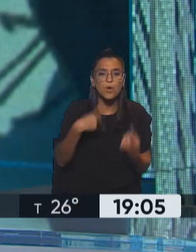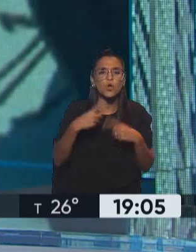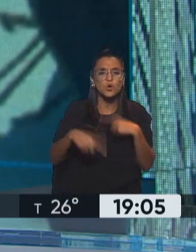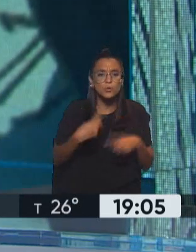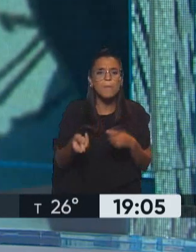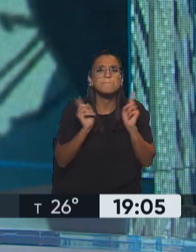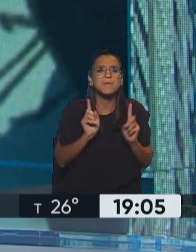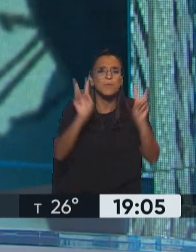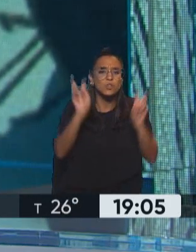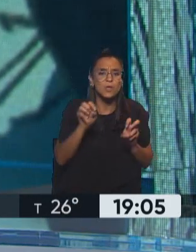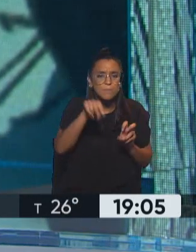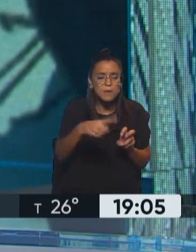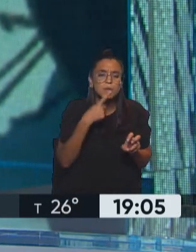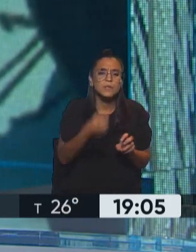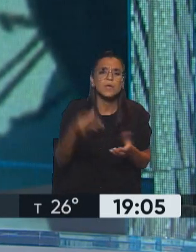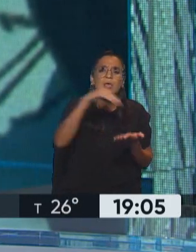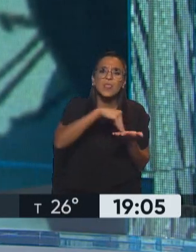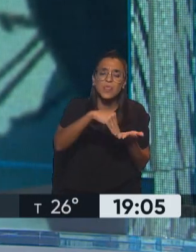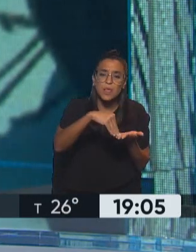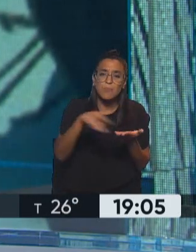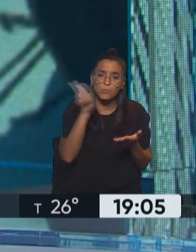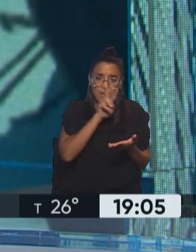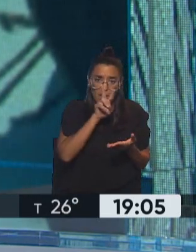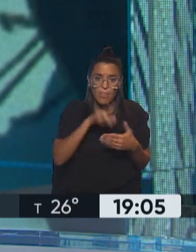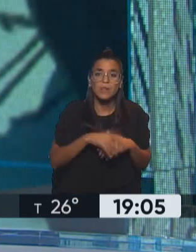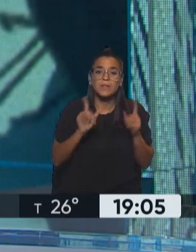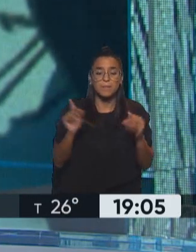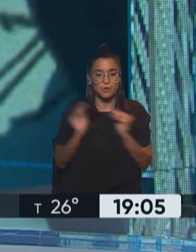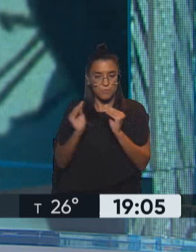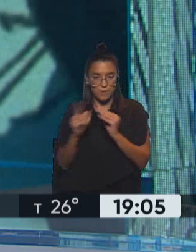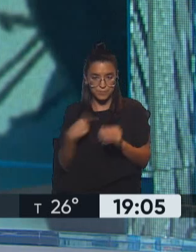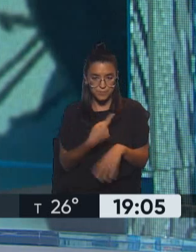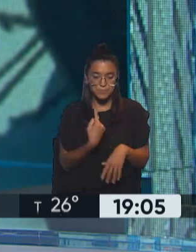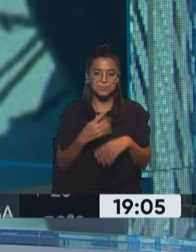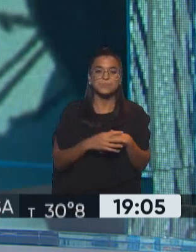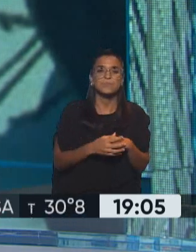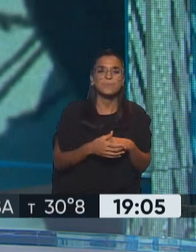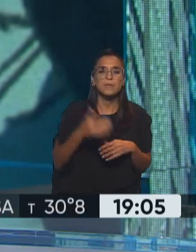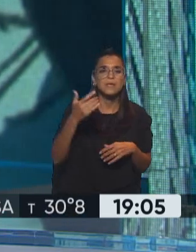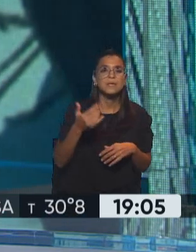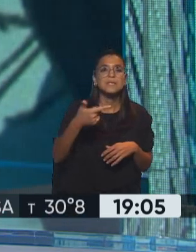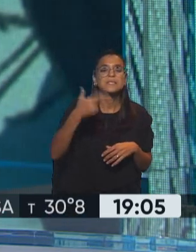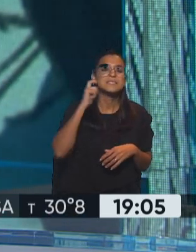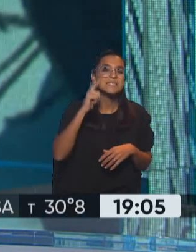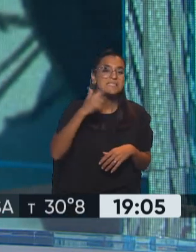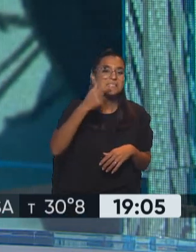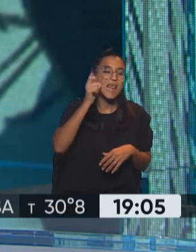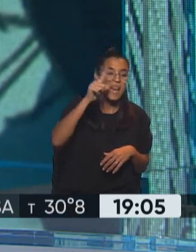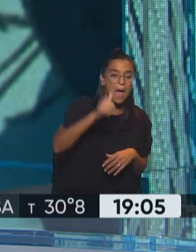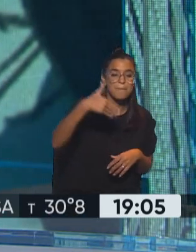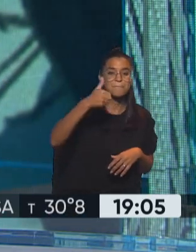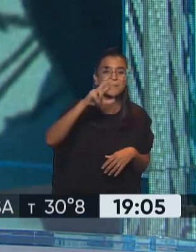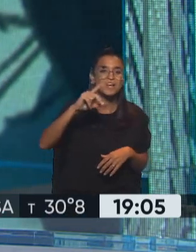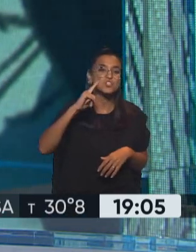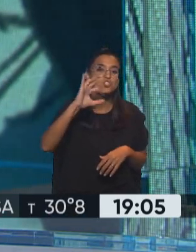hablando de la misma temática. En este caso, con la diputada y, además, colega de nosotras. Estamos hablando de Gisela Marciota, porque ha